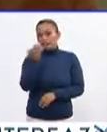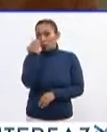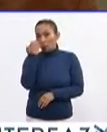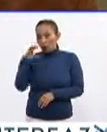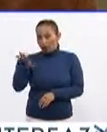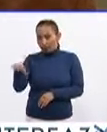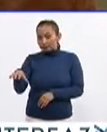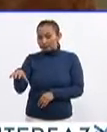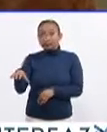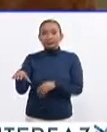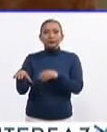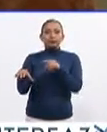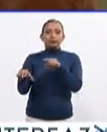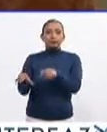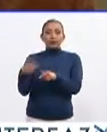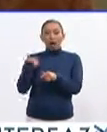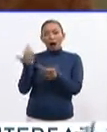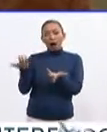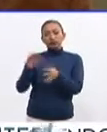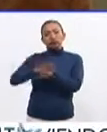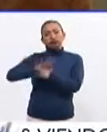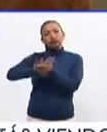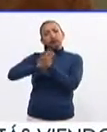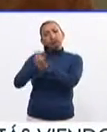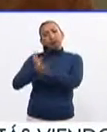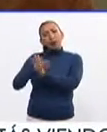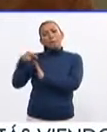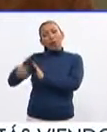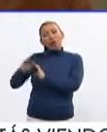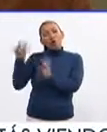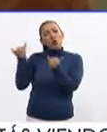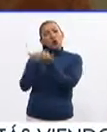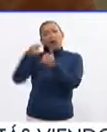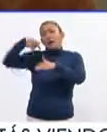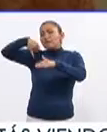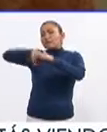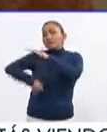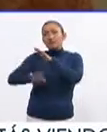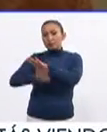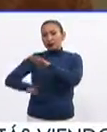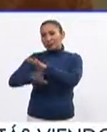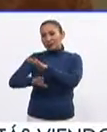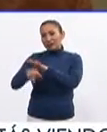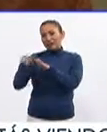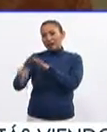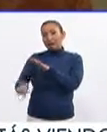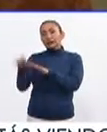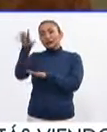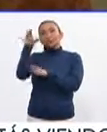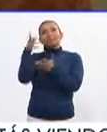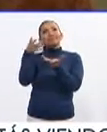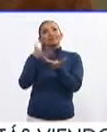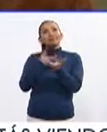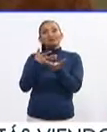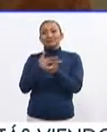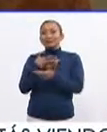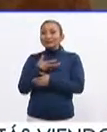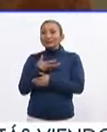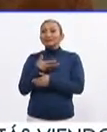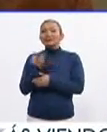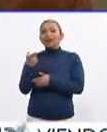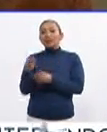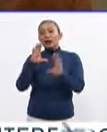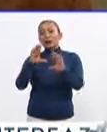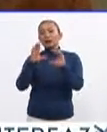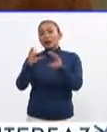escuela sí ha sufrido transformaciones, pero ha seguido un mismo espíritu. Y es un espíritu que reúne